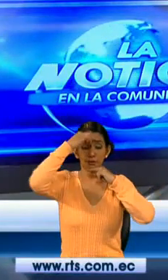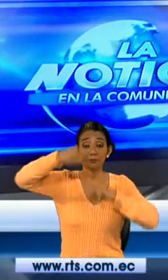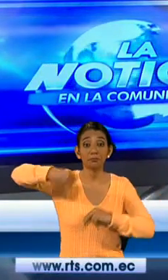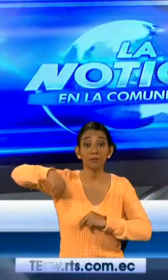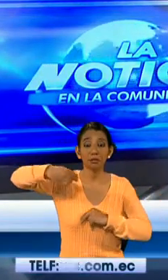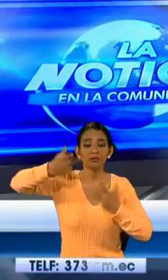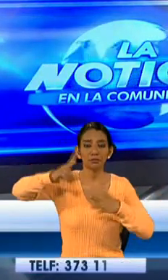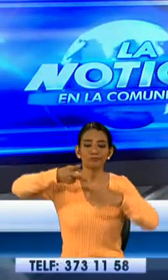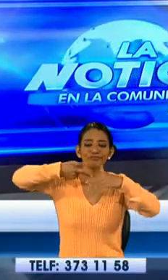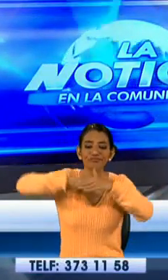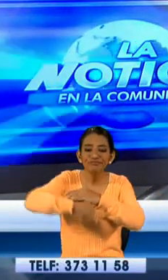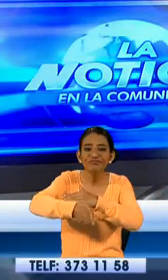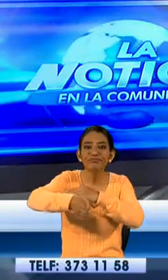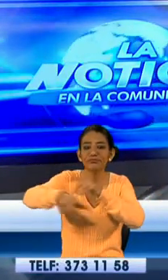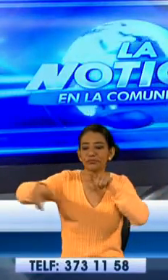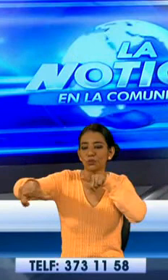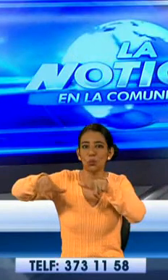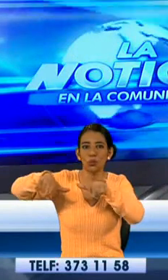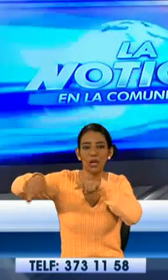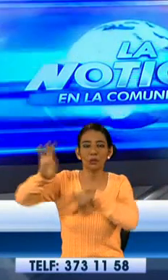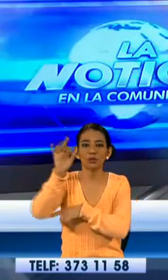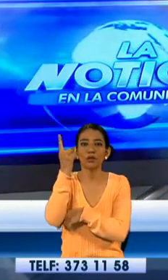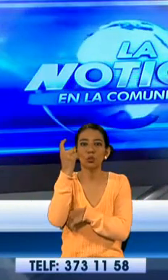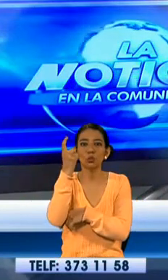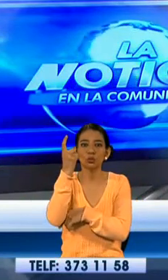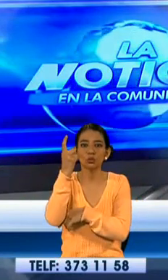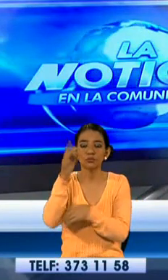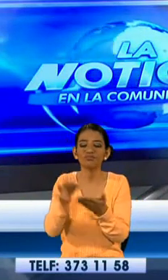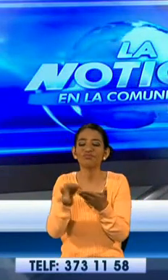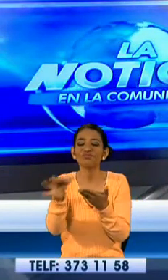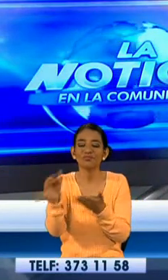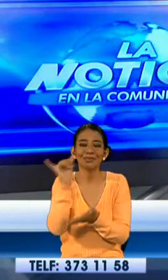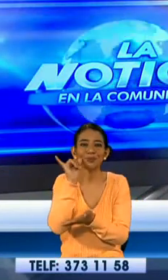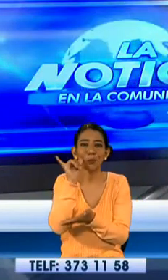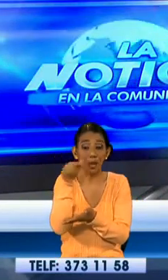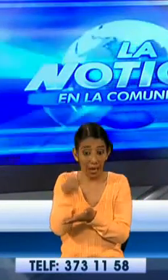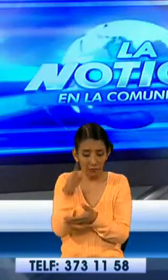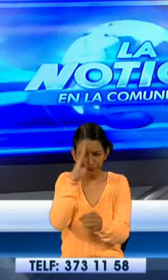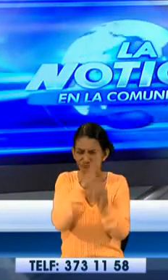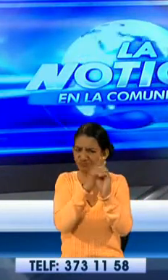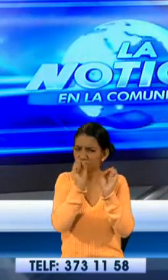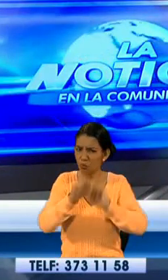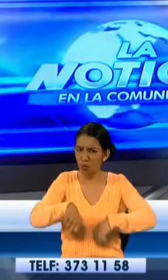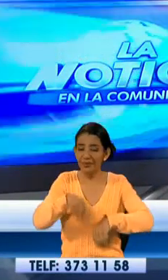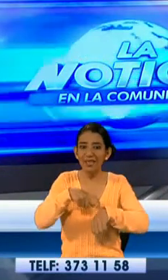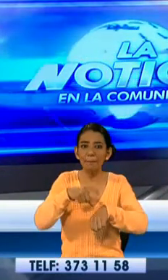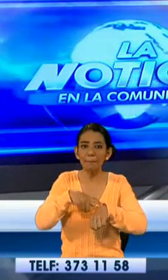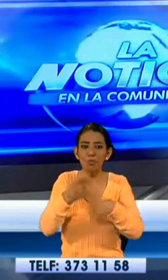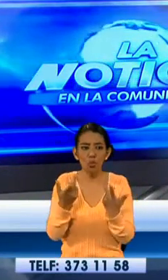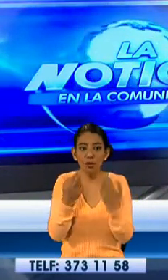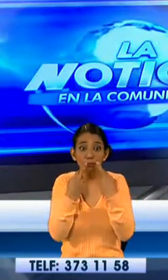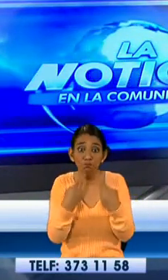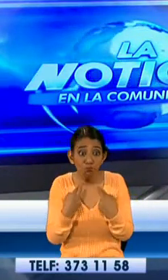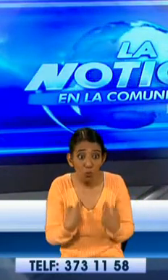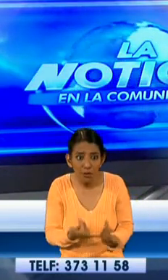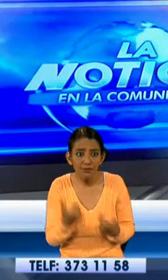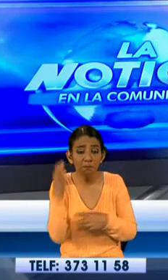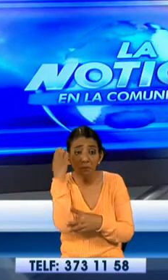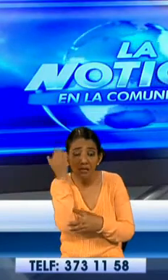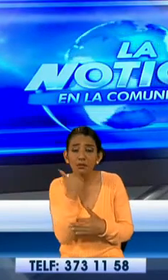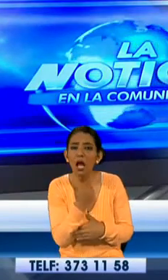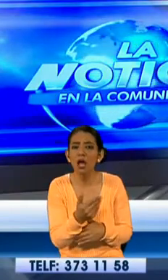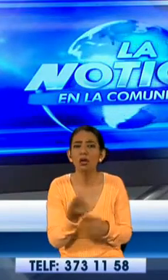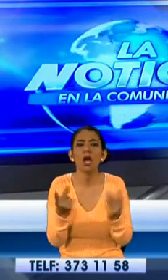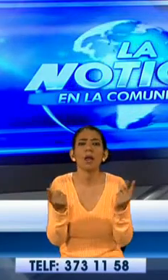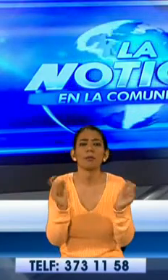inauguró la sala operativa del ECU 911 en el cantón Rumiñahui, cuyo objetivo es optimizar el tiempo de respuesta de las emergencias a través